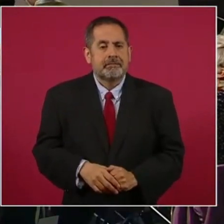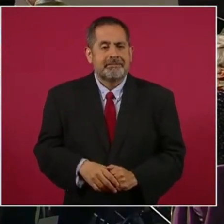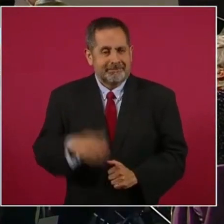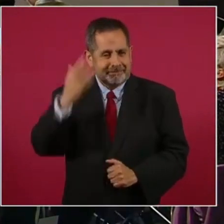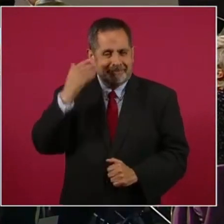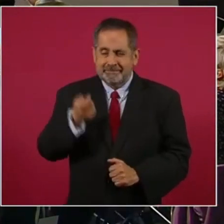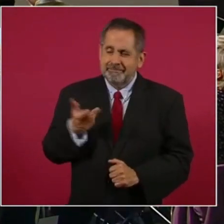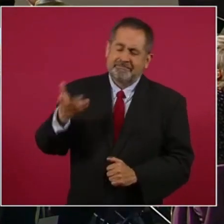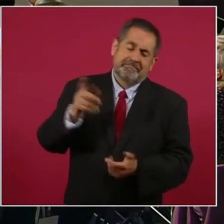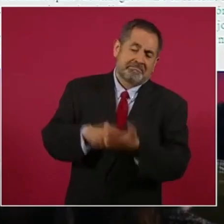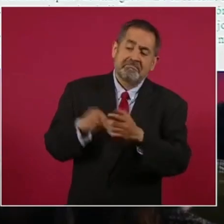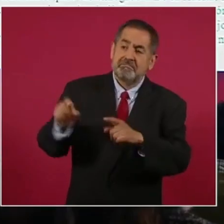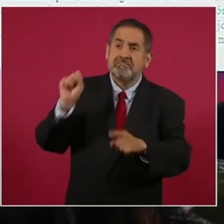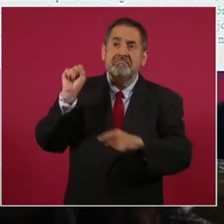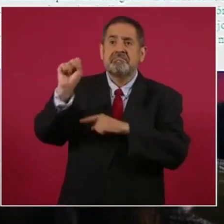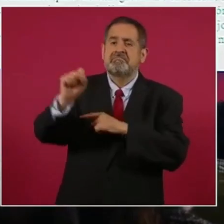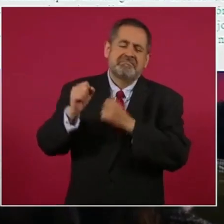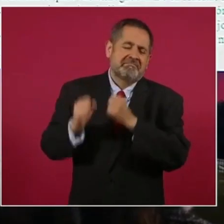comunistas,